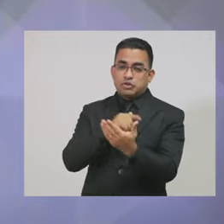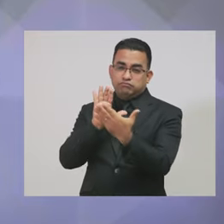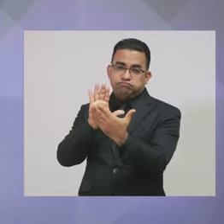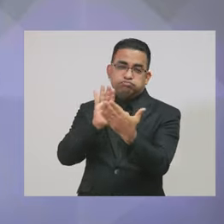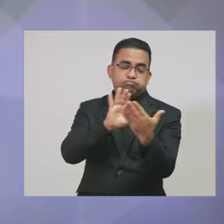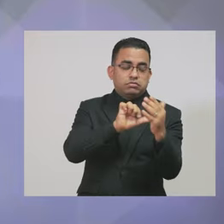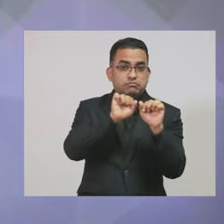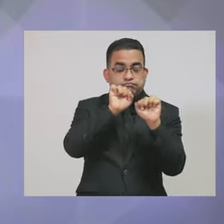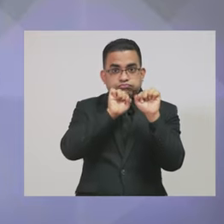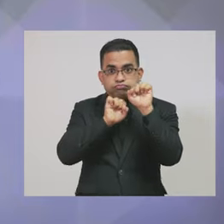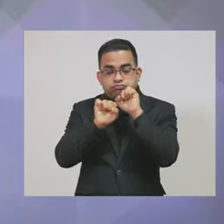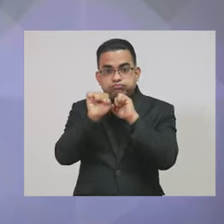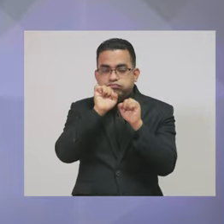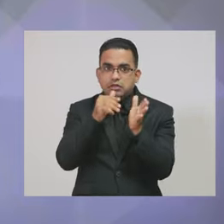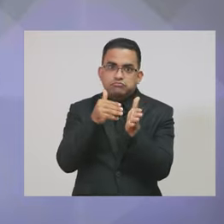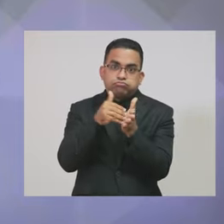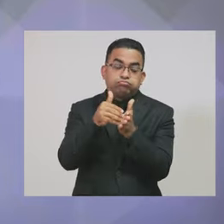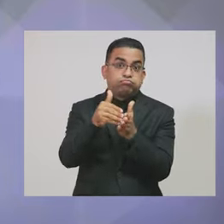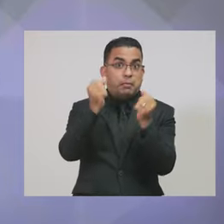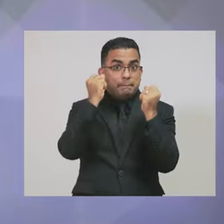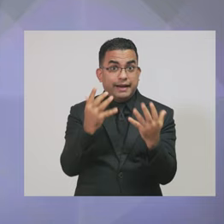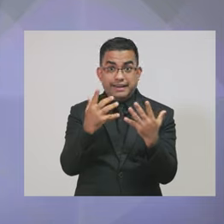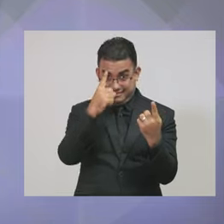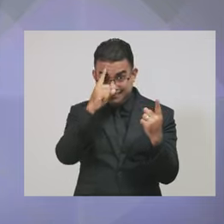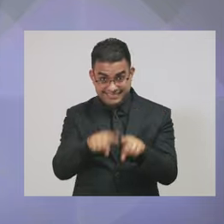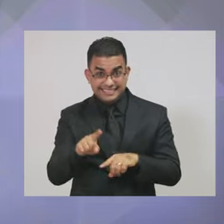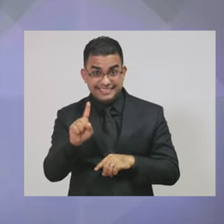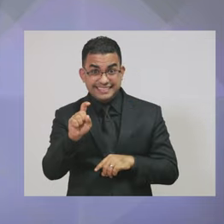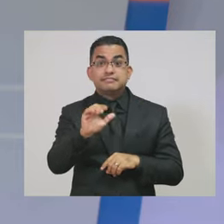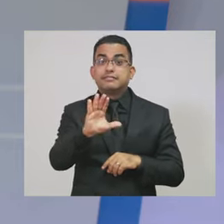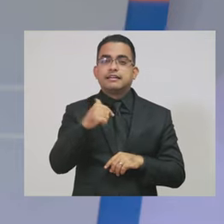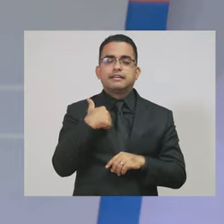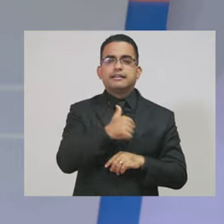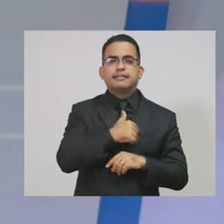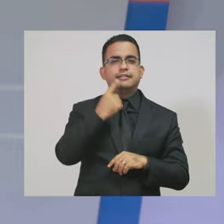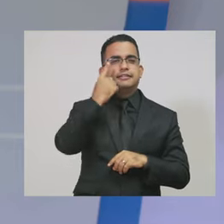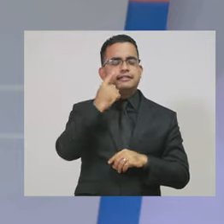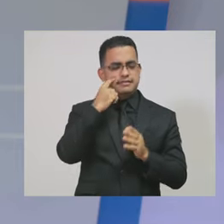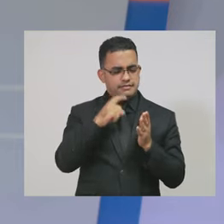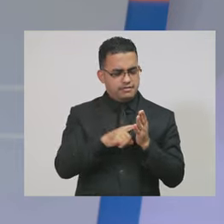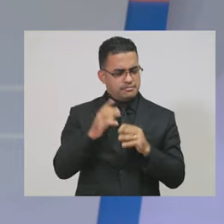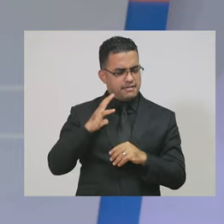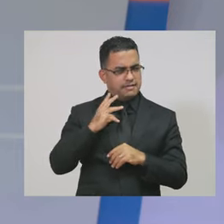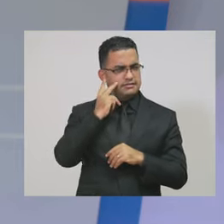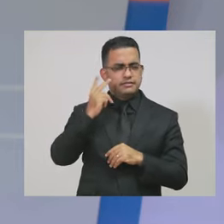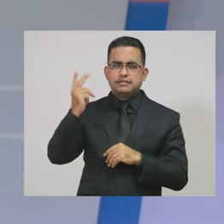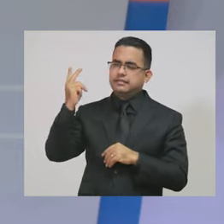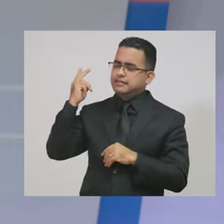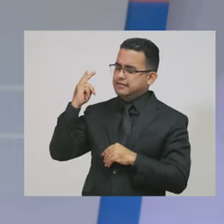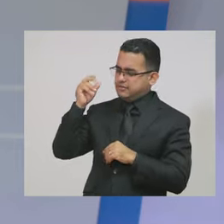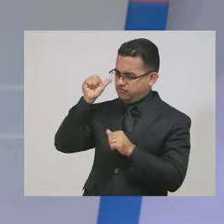enfrentado mil y una piedras en el camino y sé que con esto todos están de acuerdo conmigo pero echémosle un vistazo al pasado